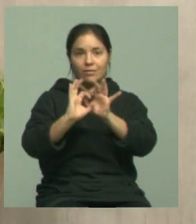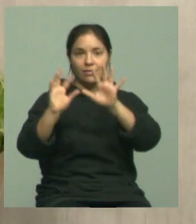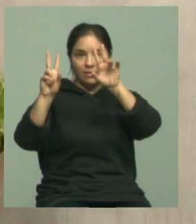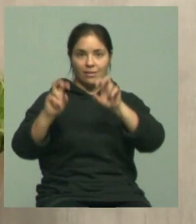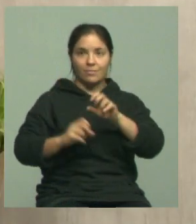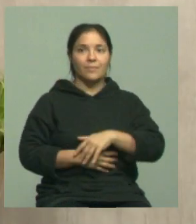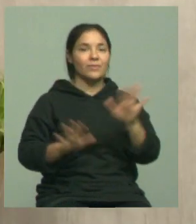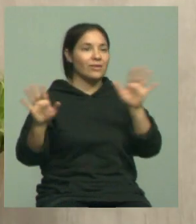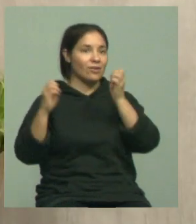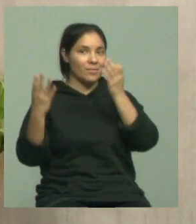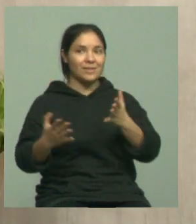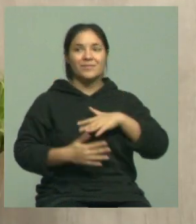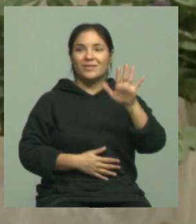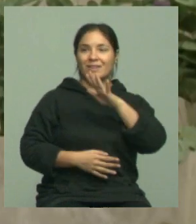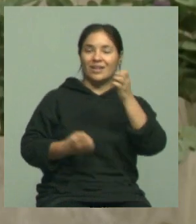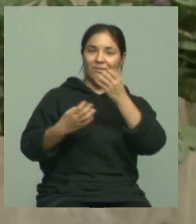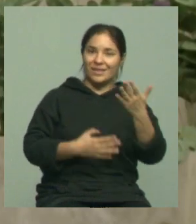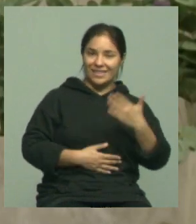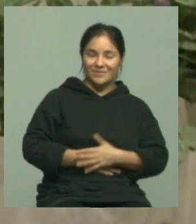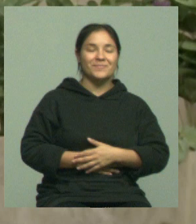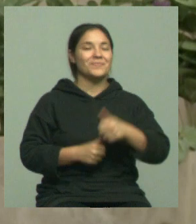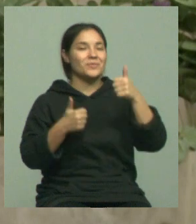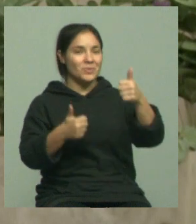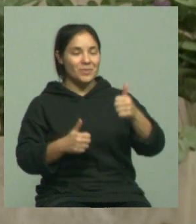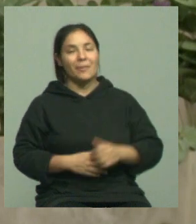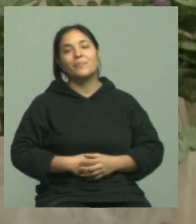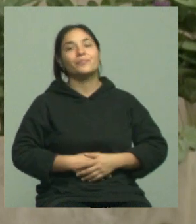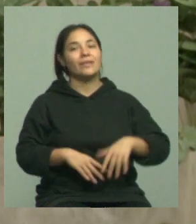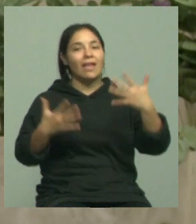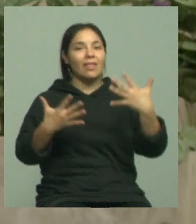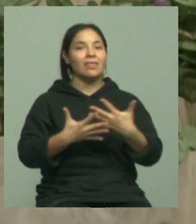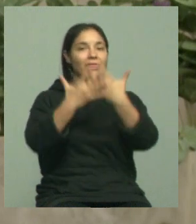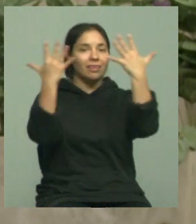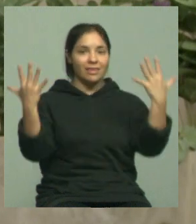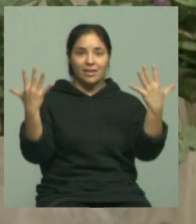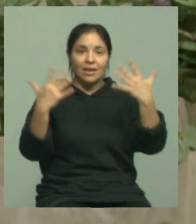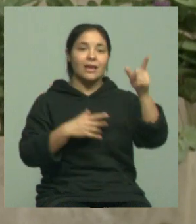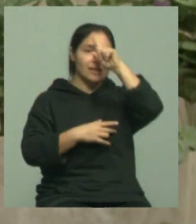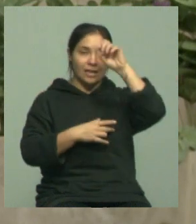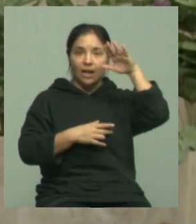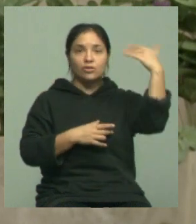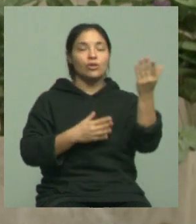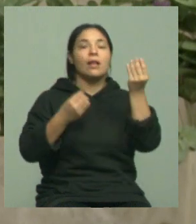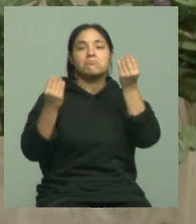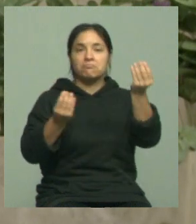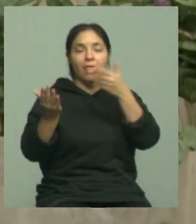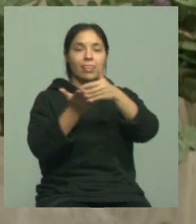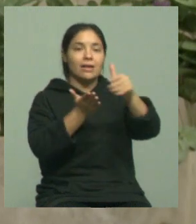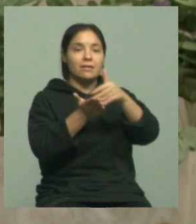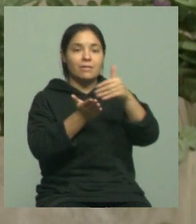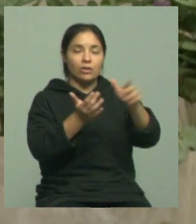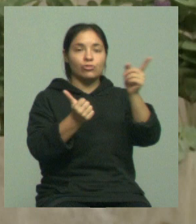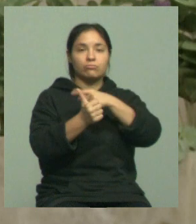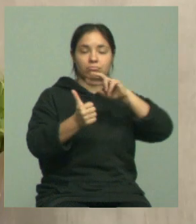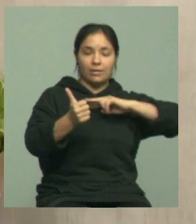estás? Hola, Clau. Muy bien. Bueno, vamos a hablar del Día Internacional contra la Homofobia, la Transfobia y la Bifobia, que fue el